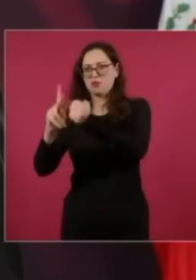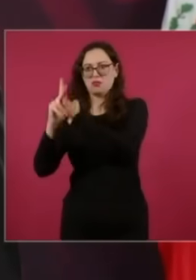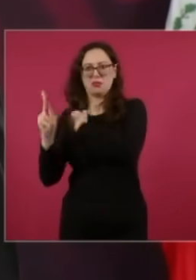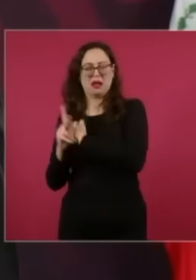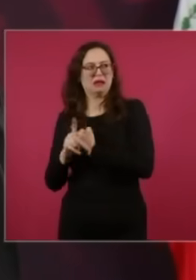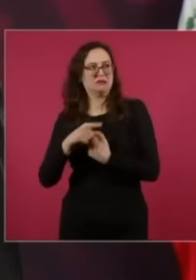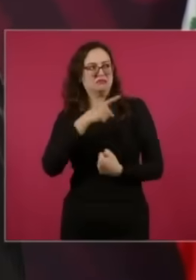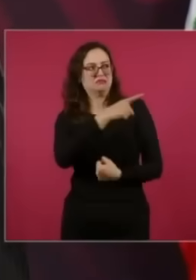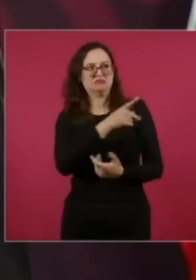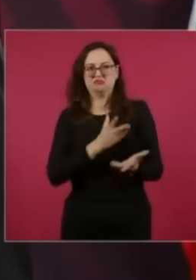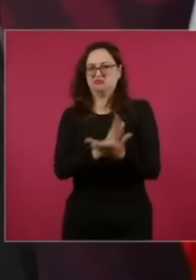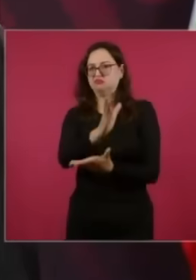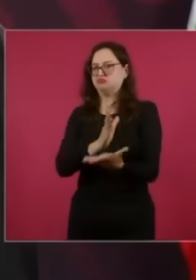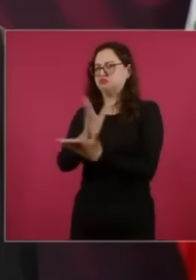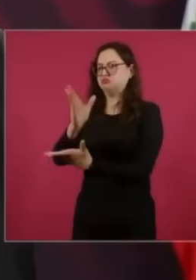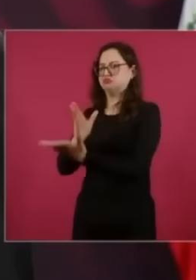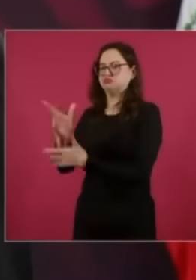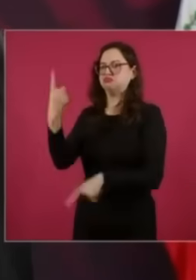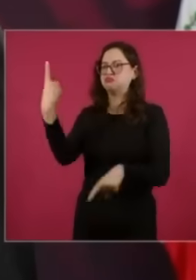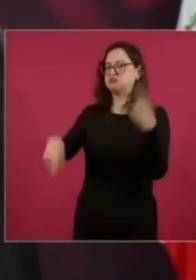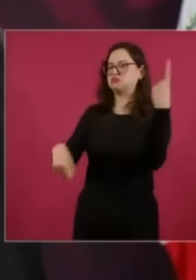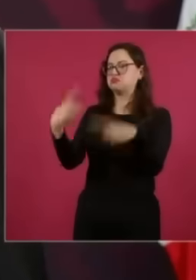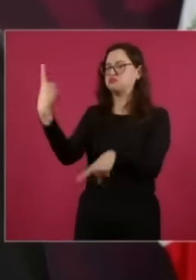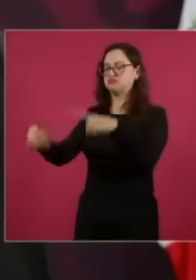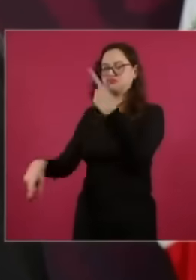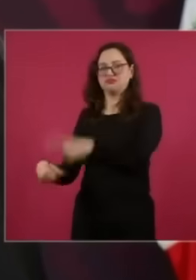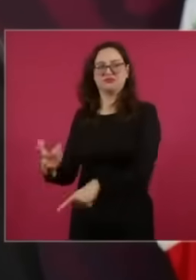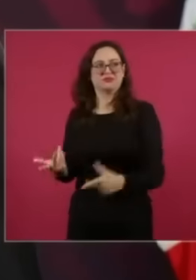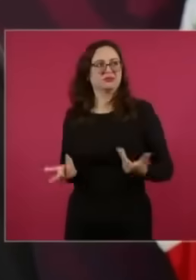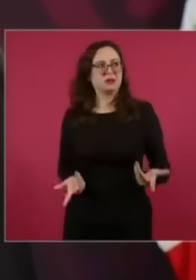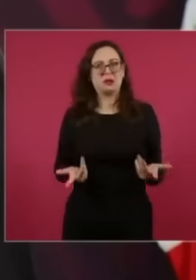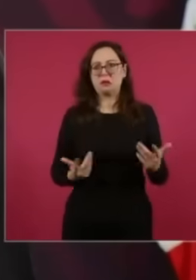países y se violaban las